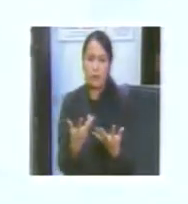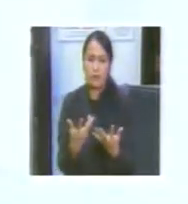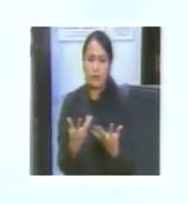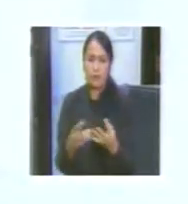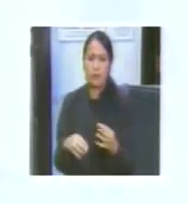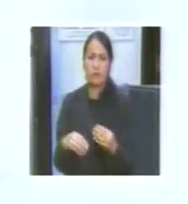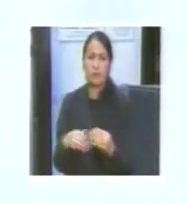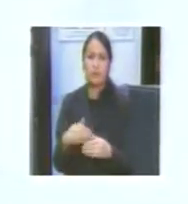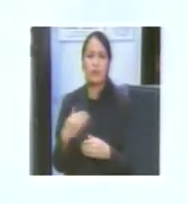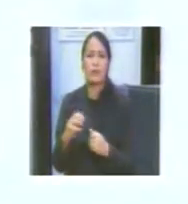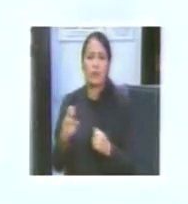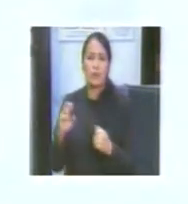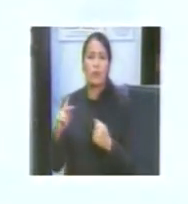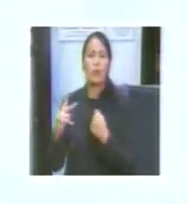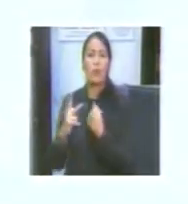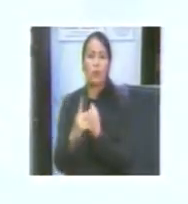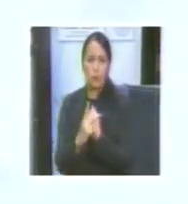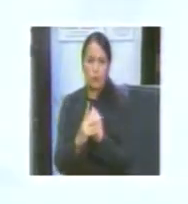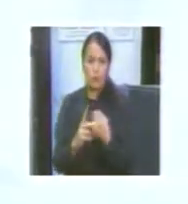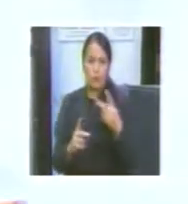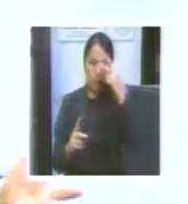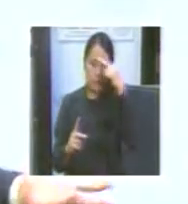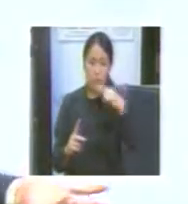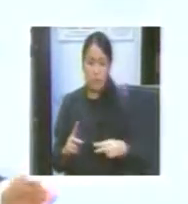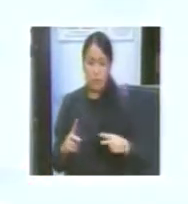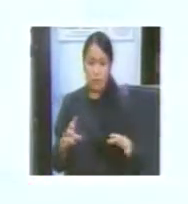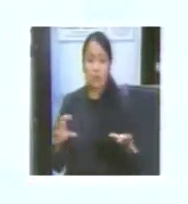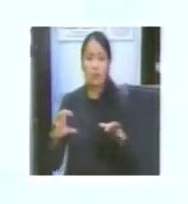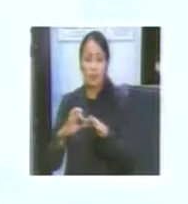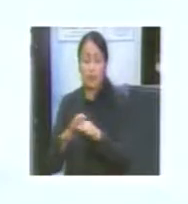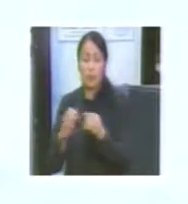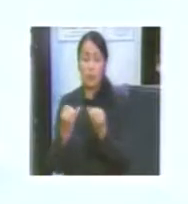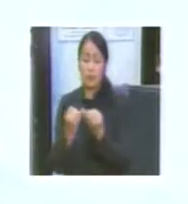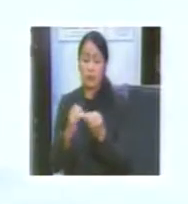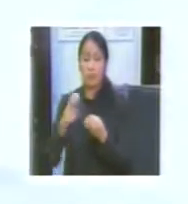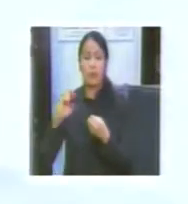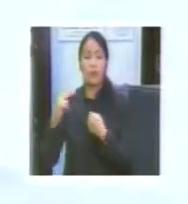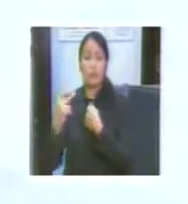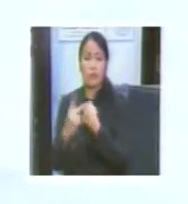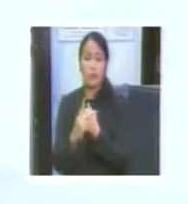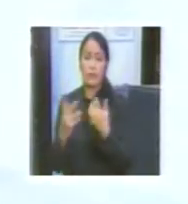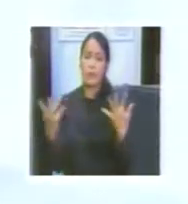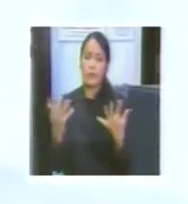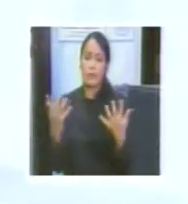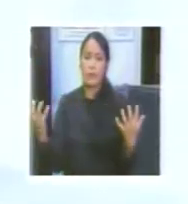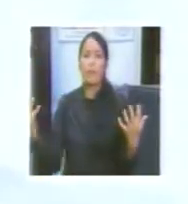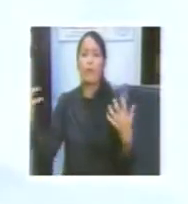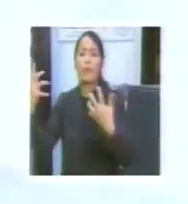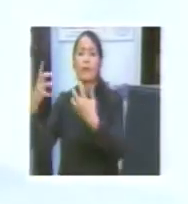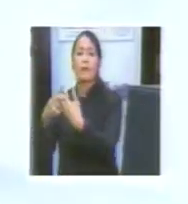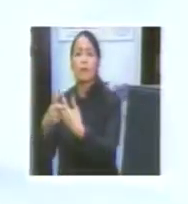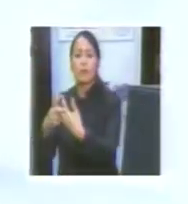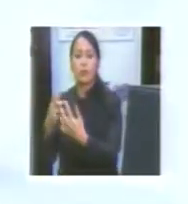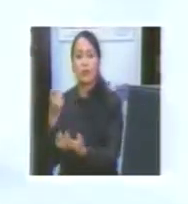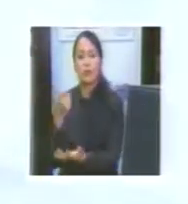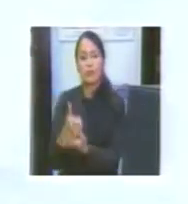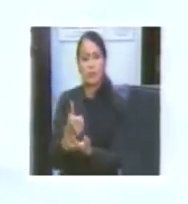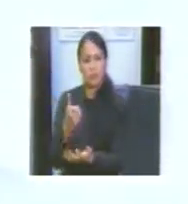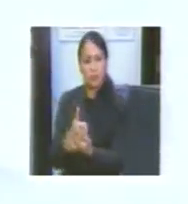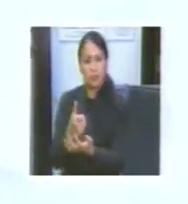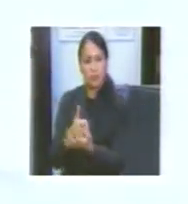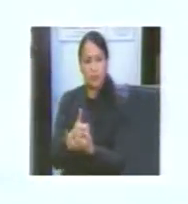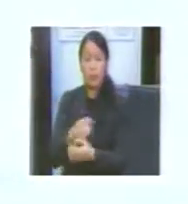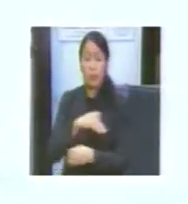la plena inserción en la Unión Europea. También Europa estaba en un proceso de integración monetaria, evidentemente